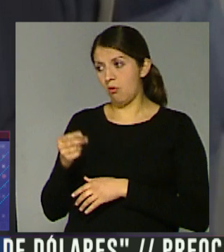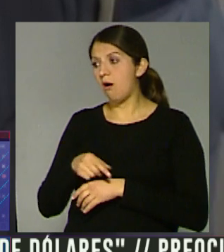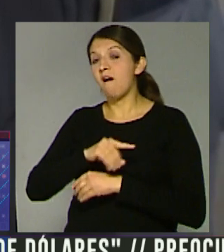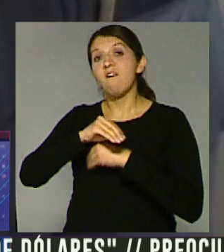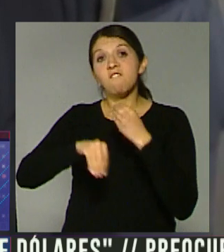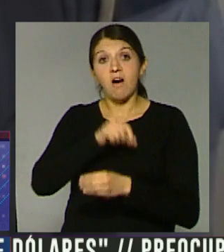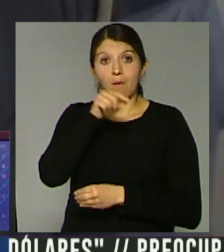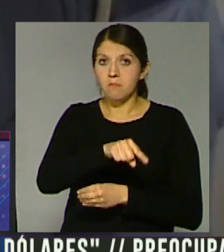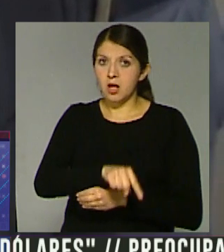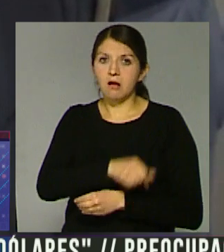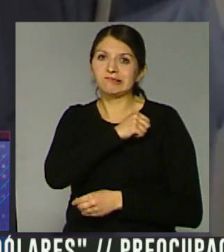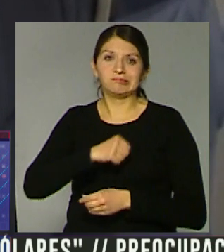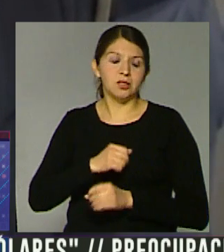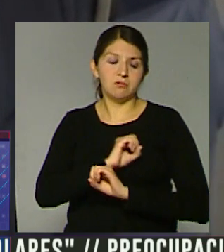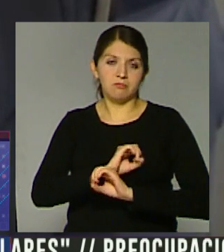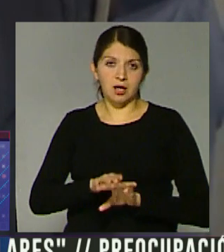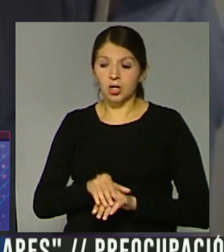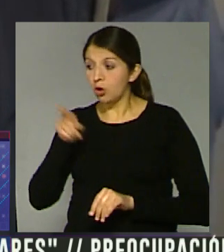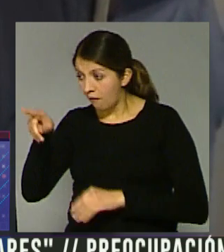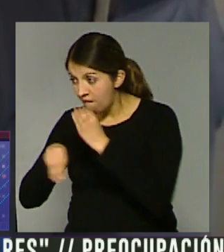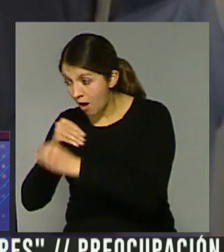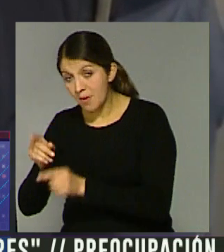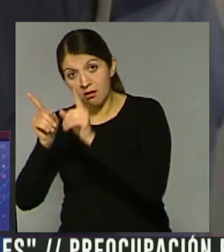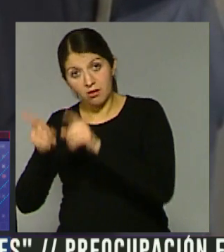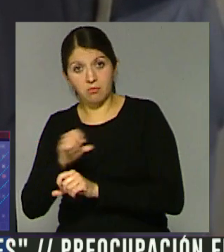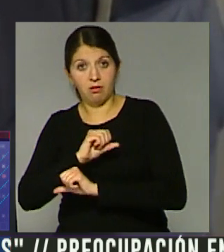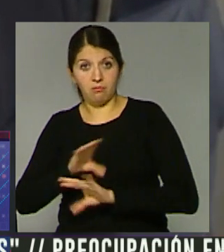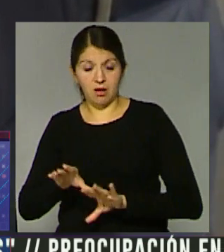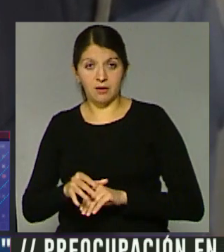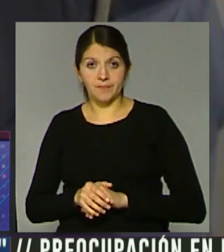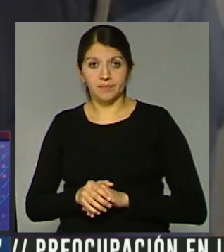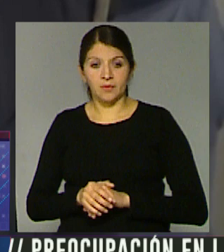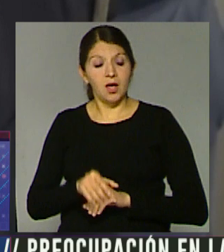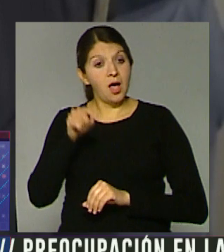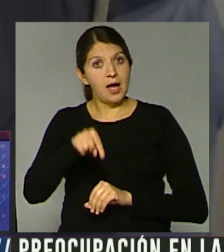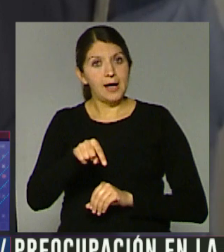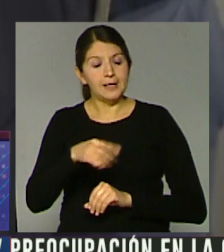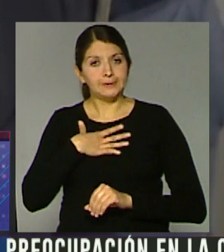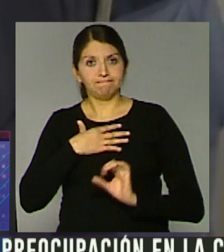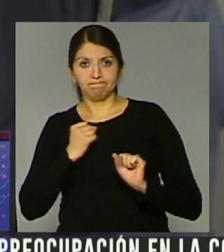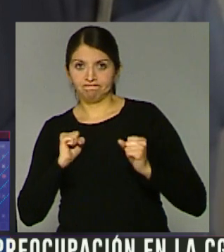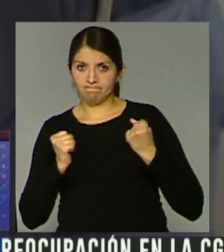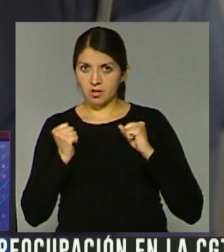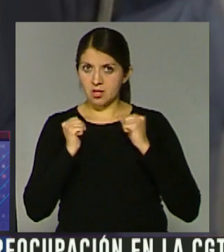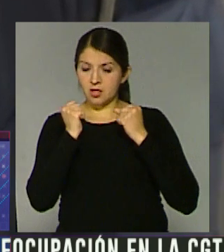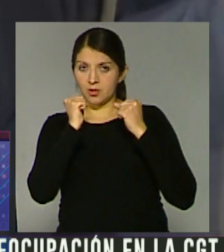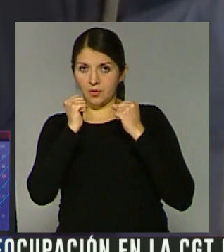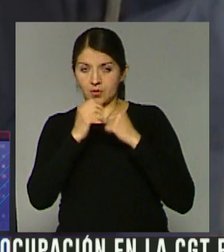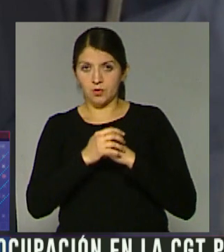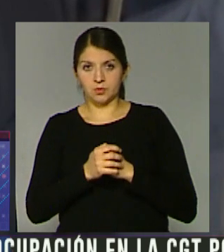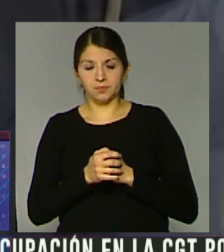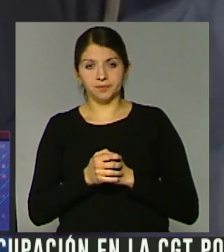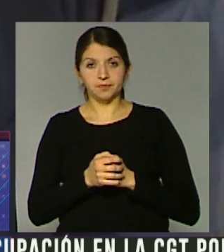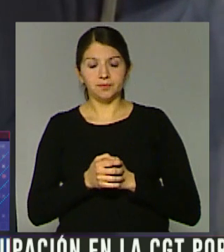justamente de Genaro Fortunato y la de ella también. Entonces ahí se vivió un momento de tensión bastante